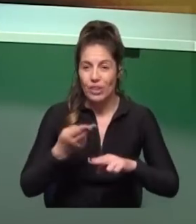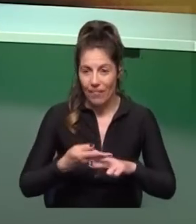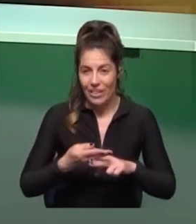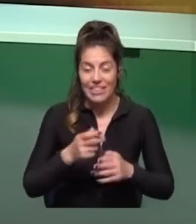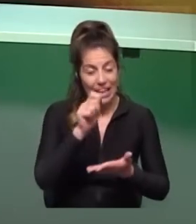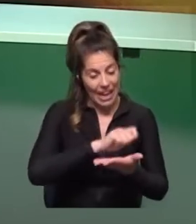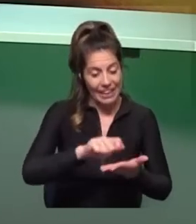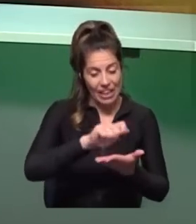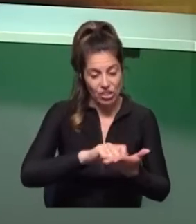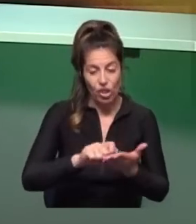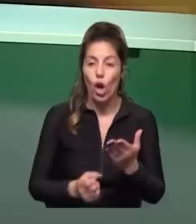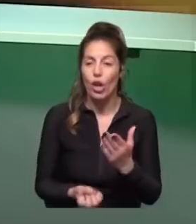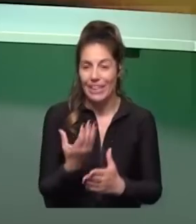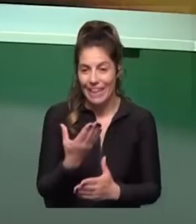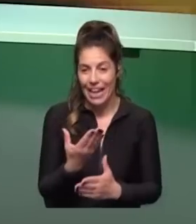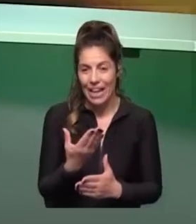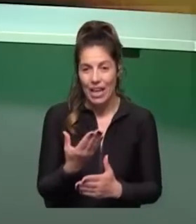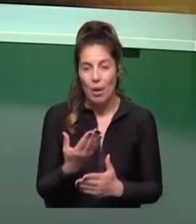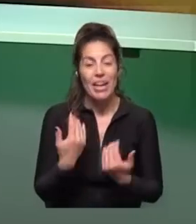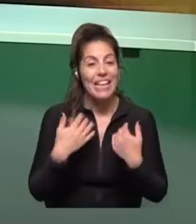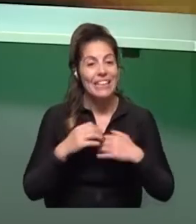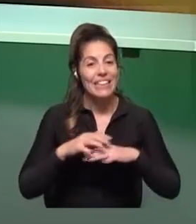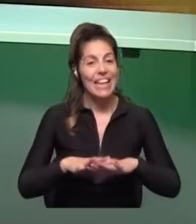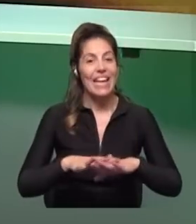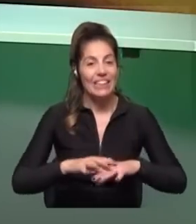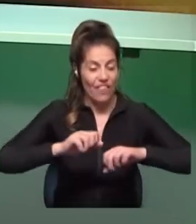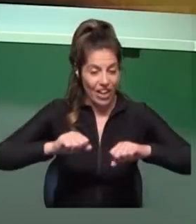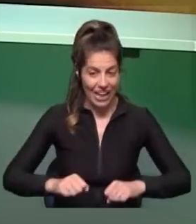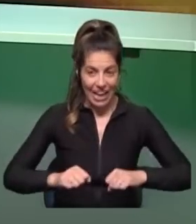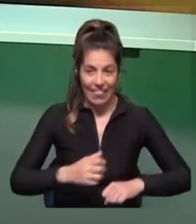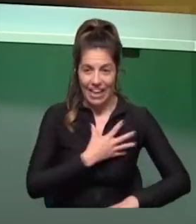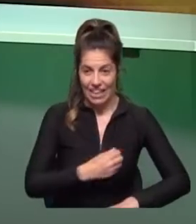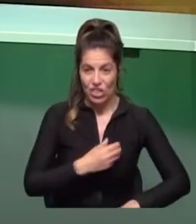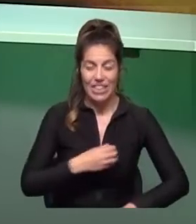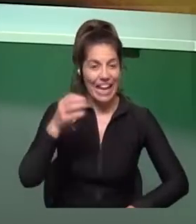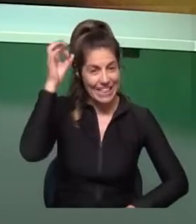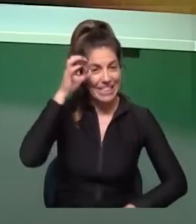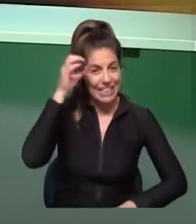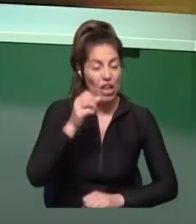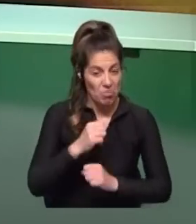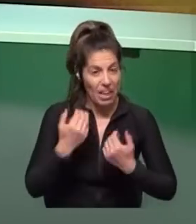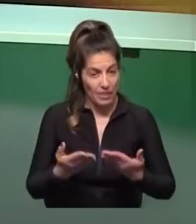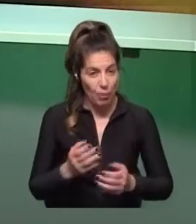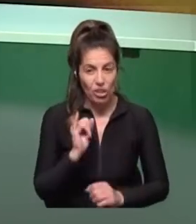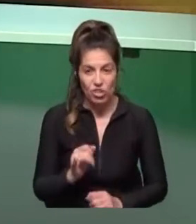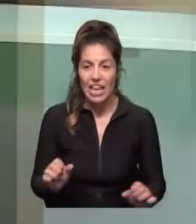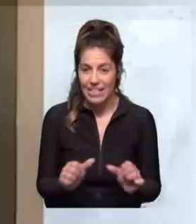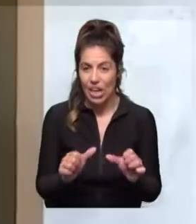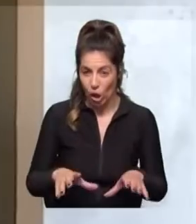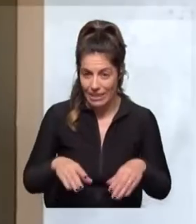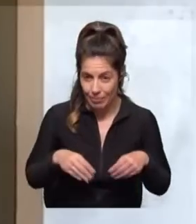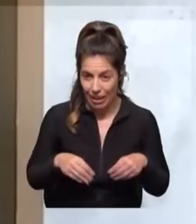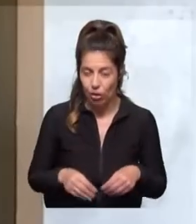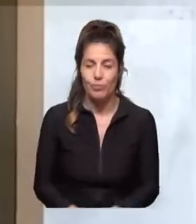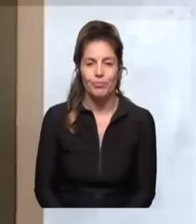o redacción original entre otras cosas porque integrantes de la bancada nacionalista en el senado estarían dispuestos a dar ese paso